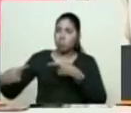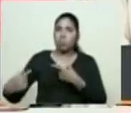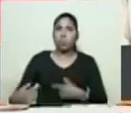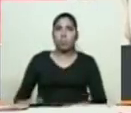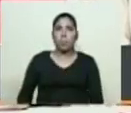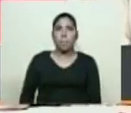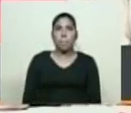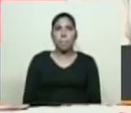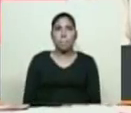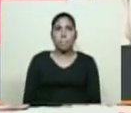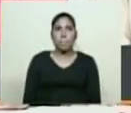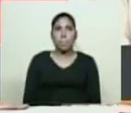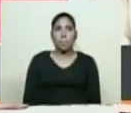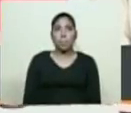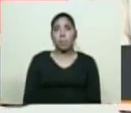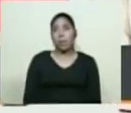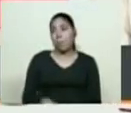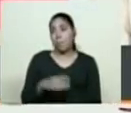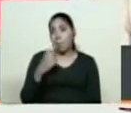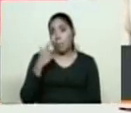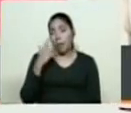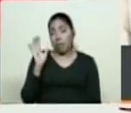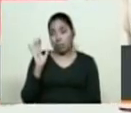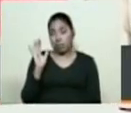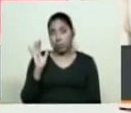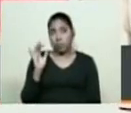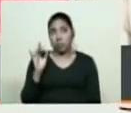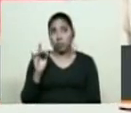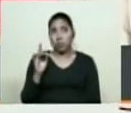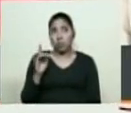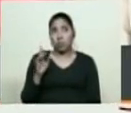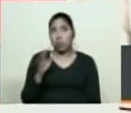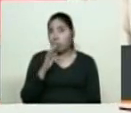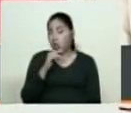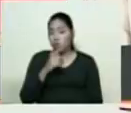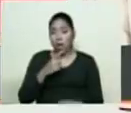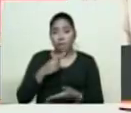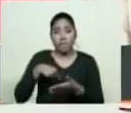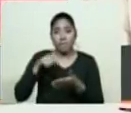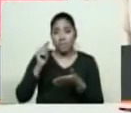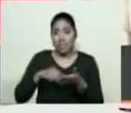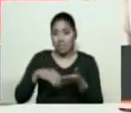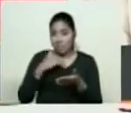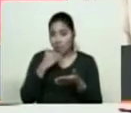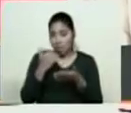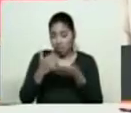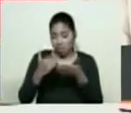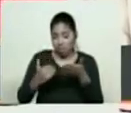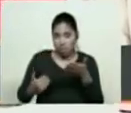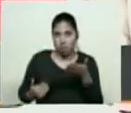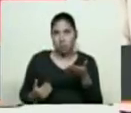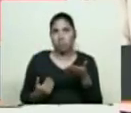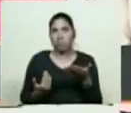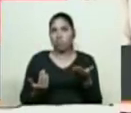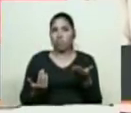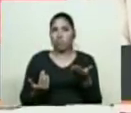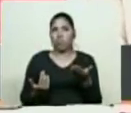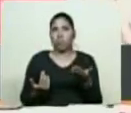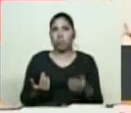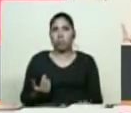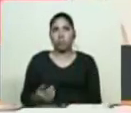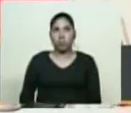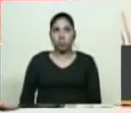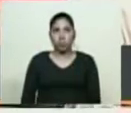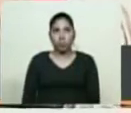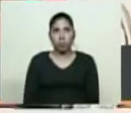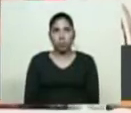Que ellos unidos a ver qué pueden hacer. De verdad, ¿verdad? Aquí no hay firmas planas. No. Aquí no es que Pedro se sentó una vez, dos